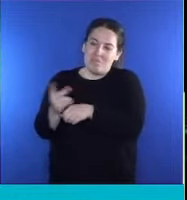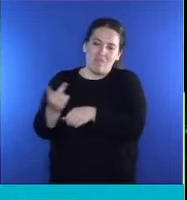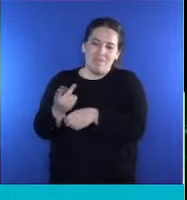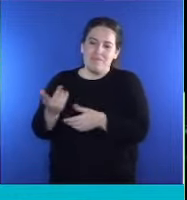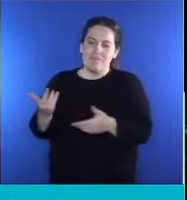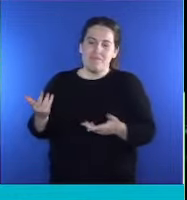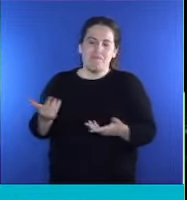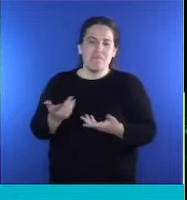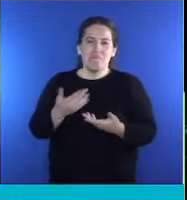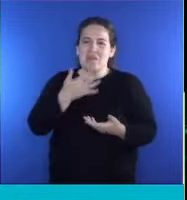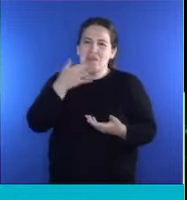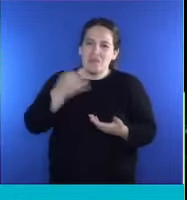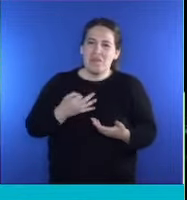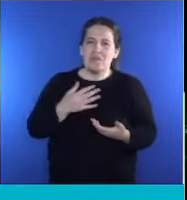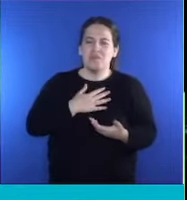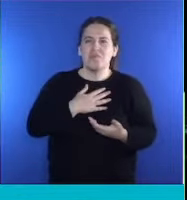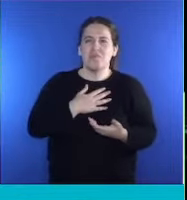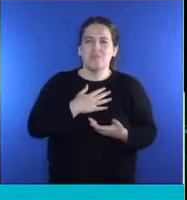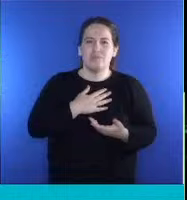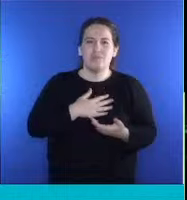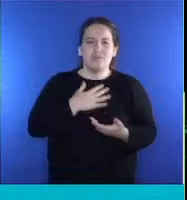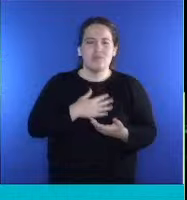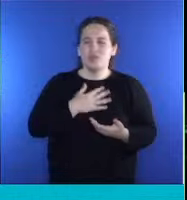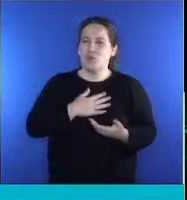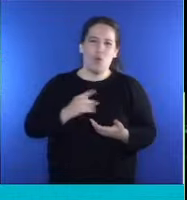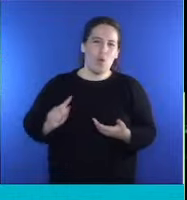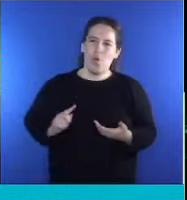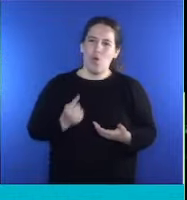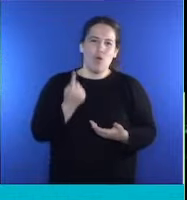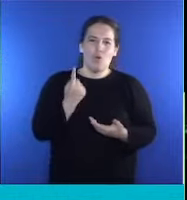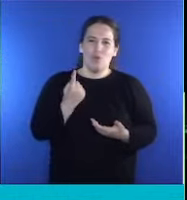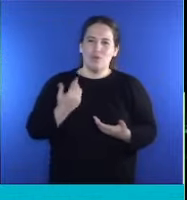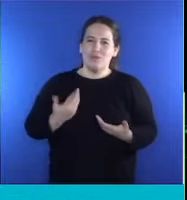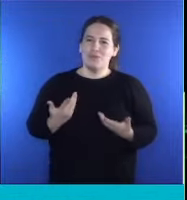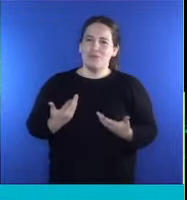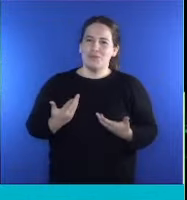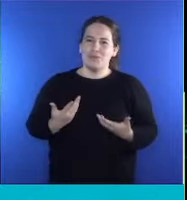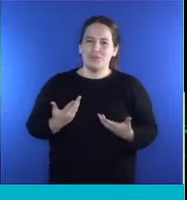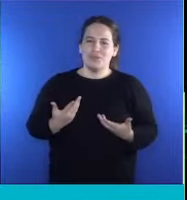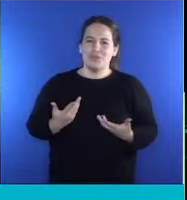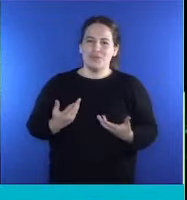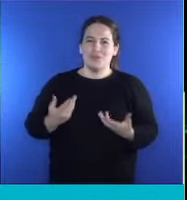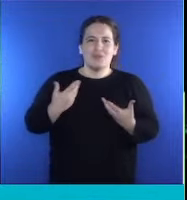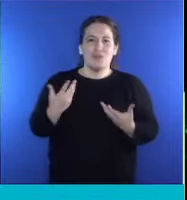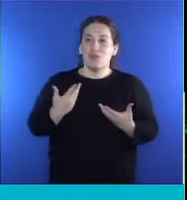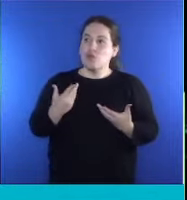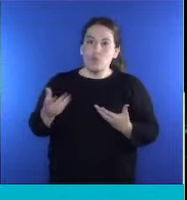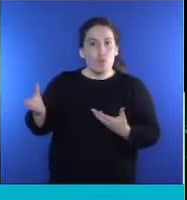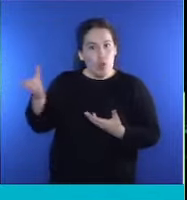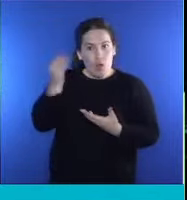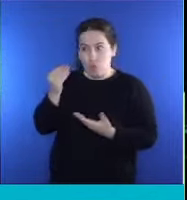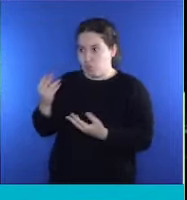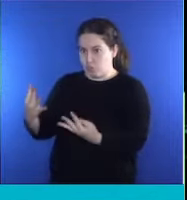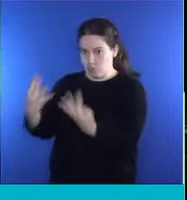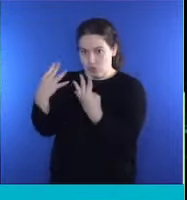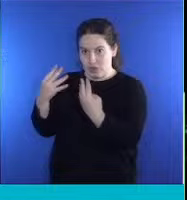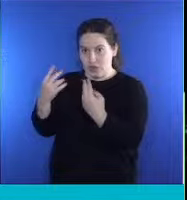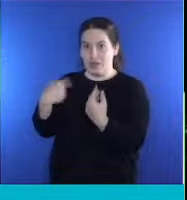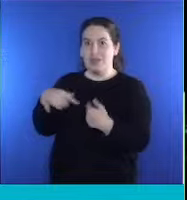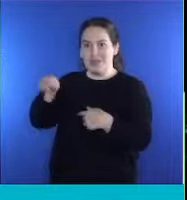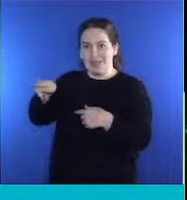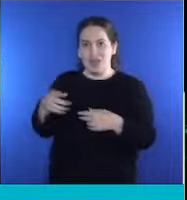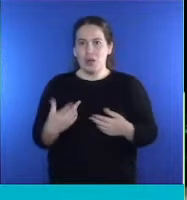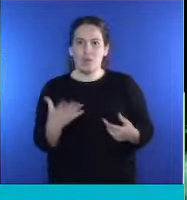que yo estoy muy orgulloso de haber sido tanto escucha como escuchado por el